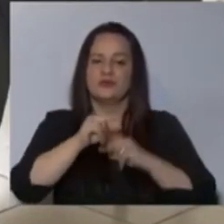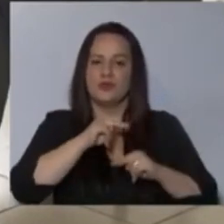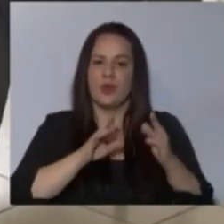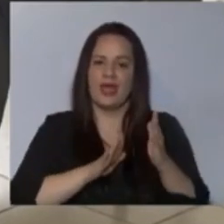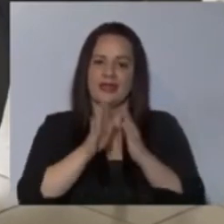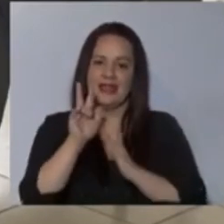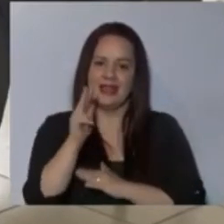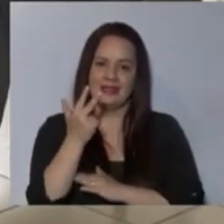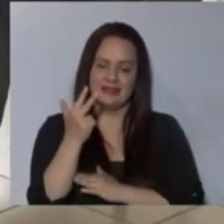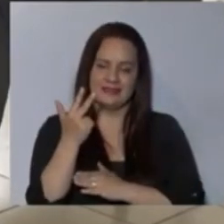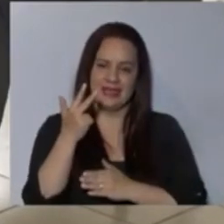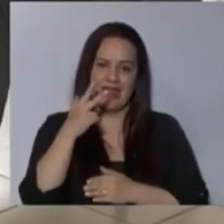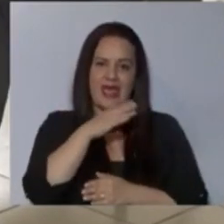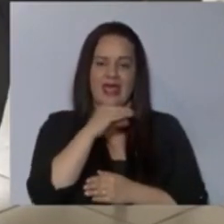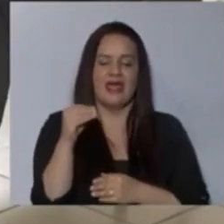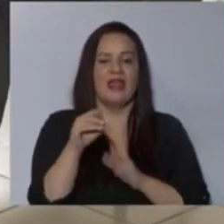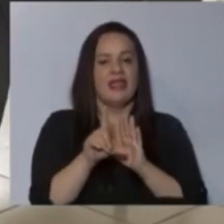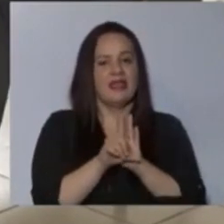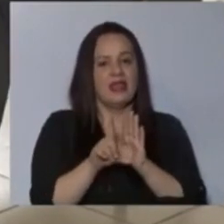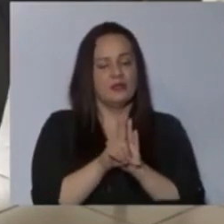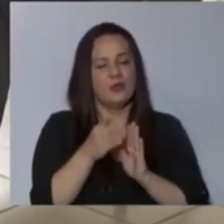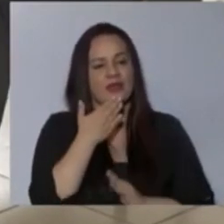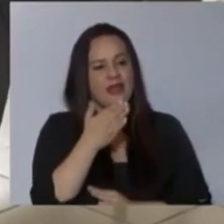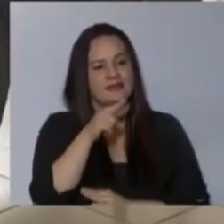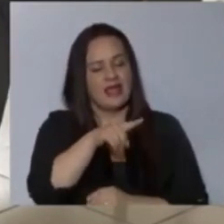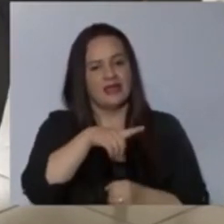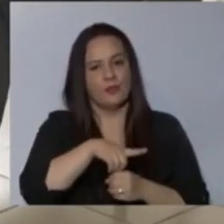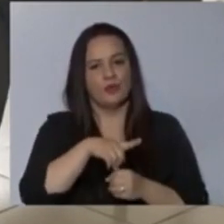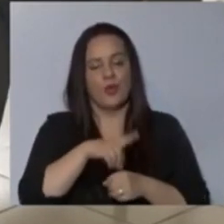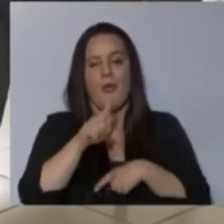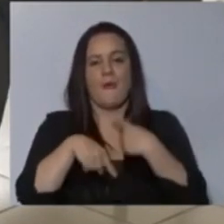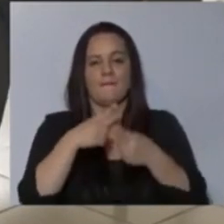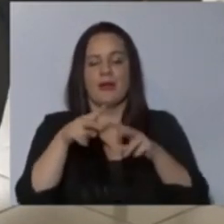Le agradecemos a la legisladora que nos haya acompañado. Vamos ya al plenario